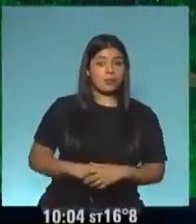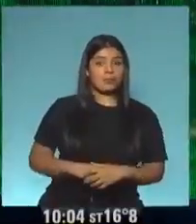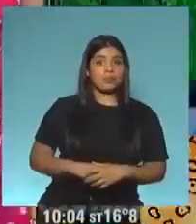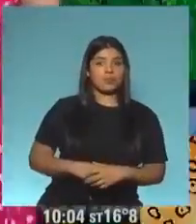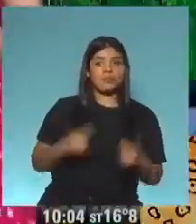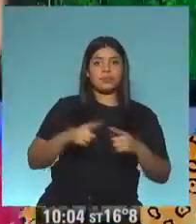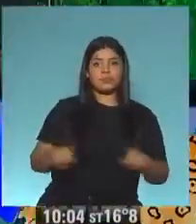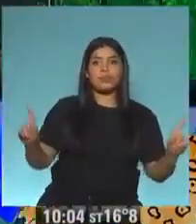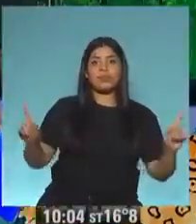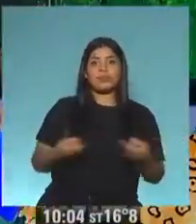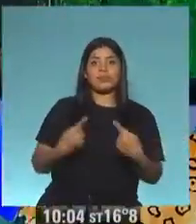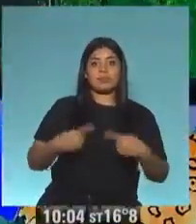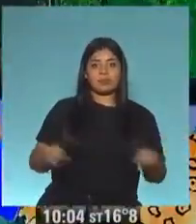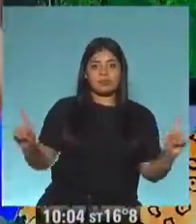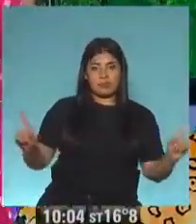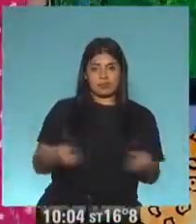dice?